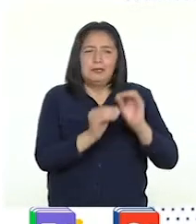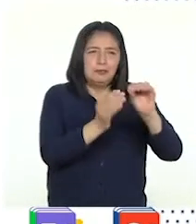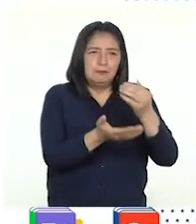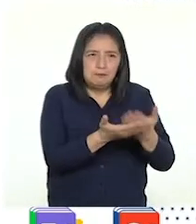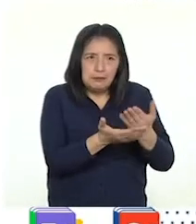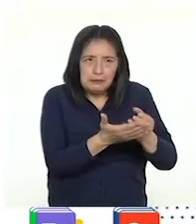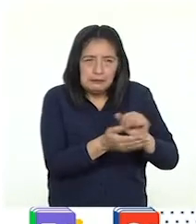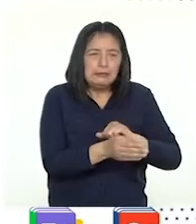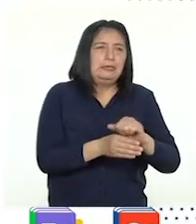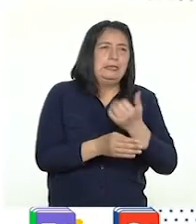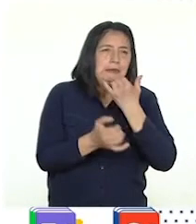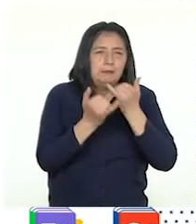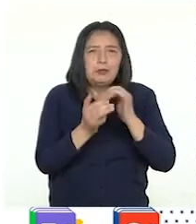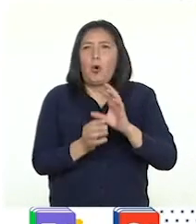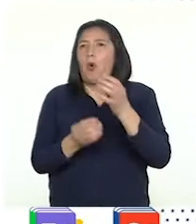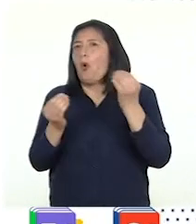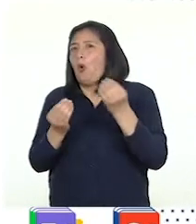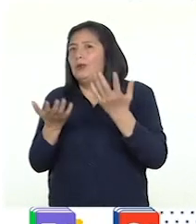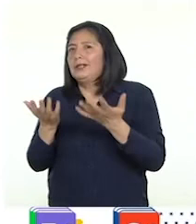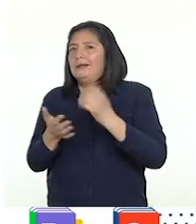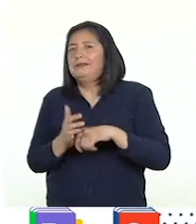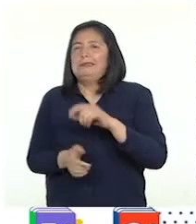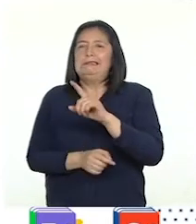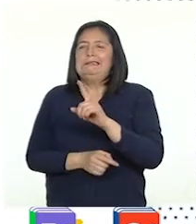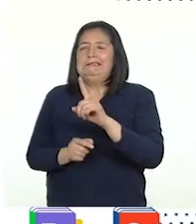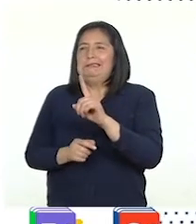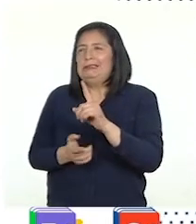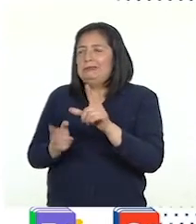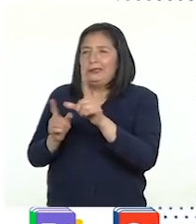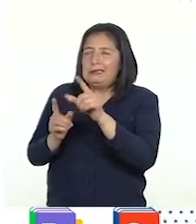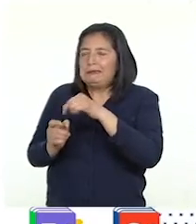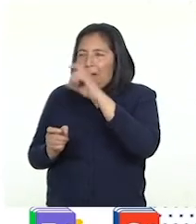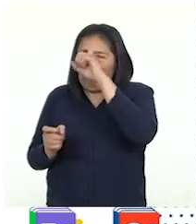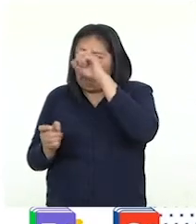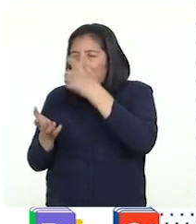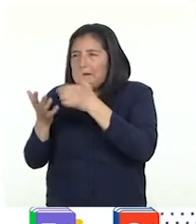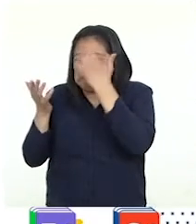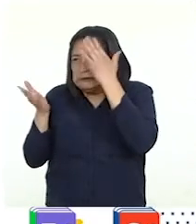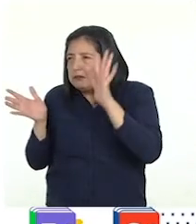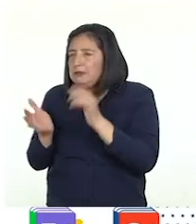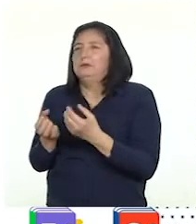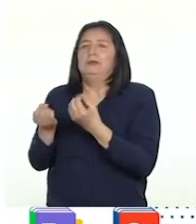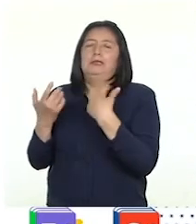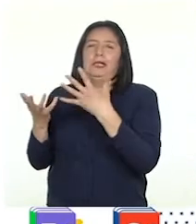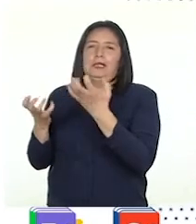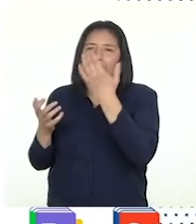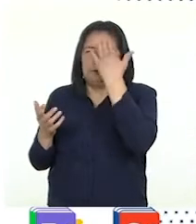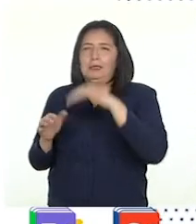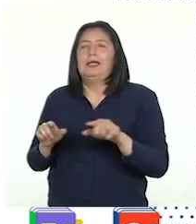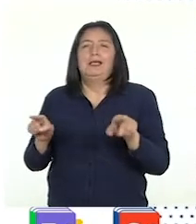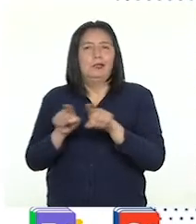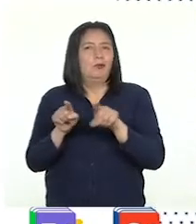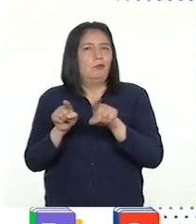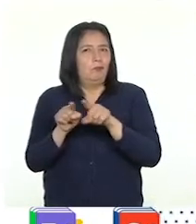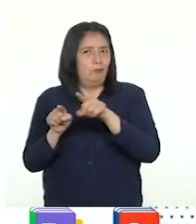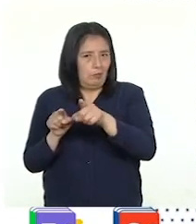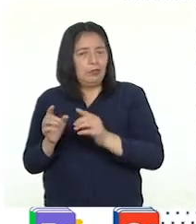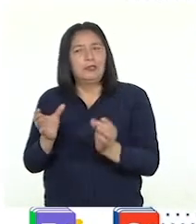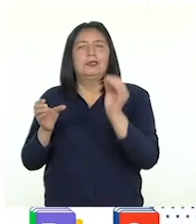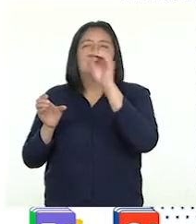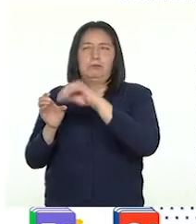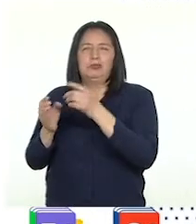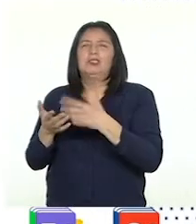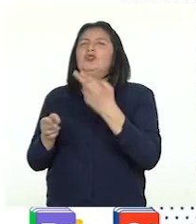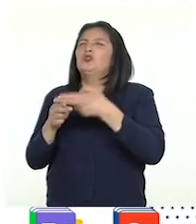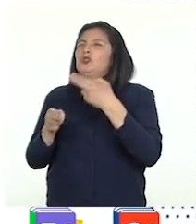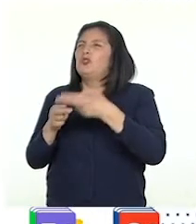error. O podemos usar incógnitas para encontrar una cifra que desconocemos y deseamos calcular. Las igualdades que incluyen una incógnita